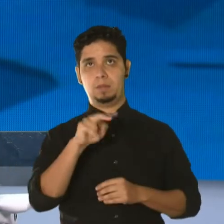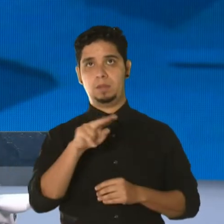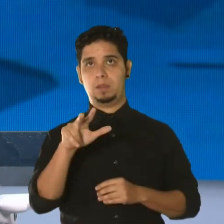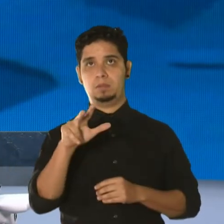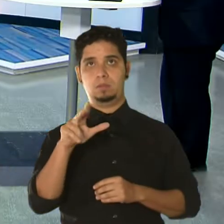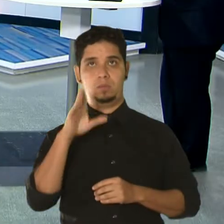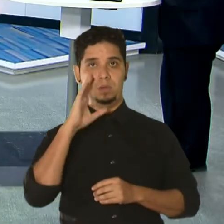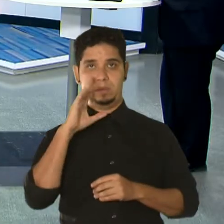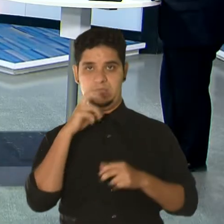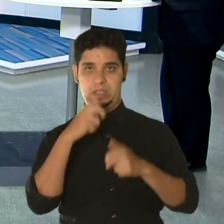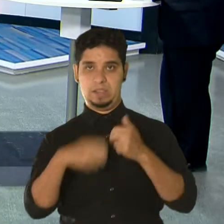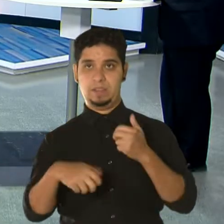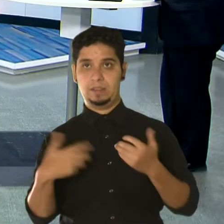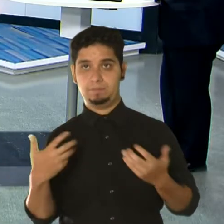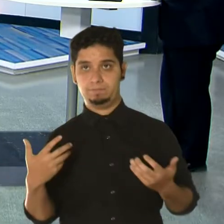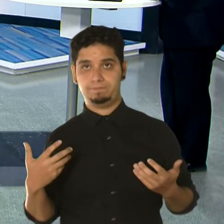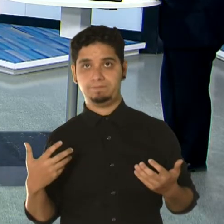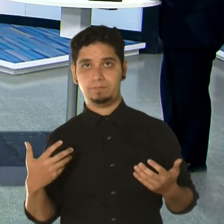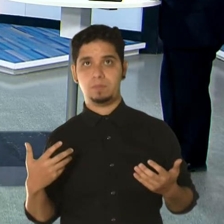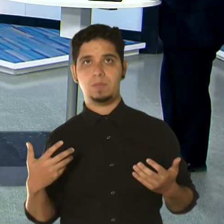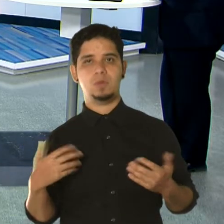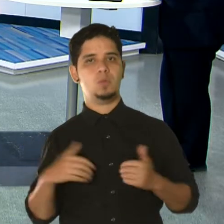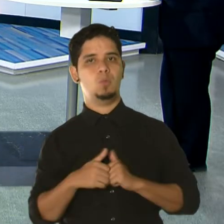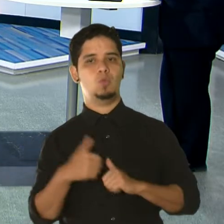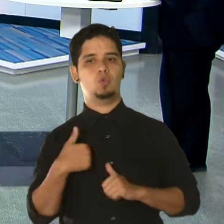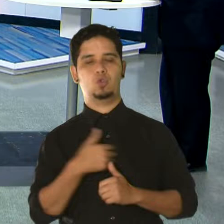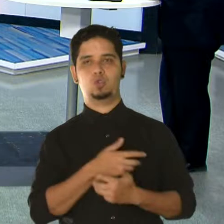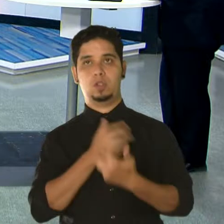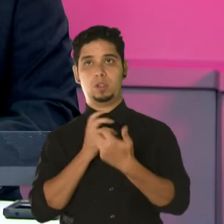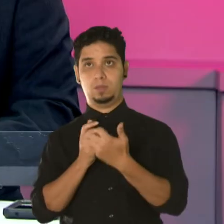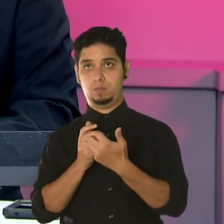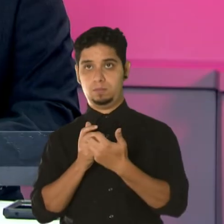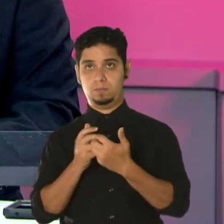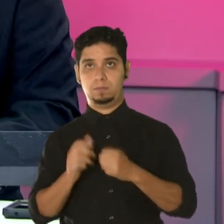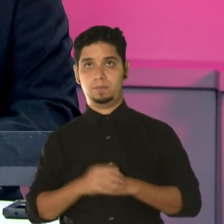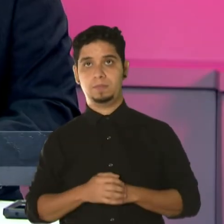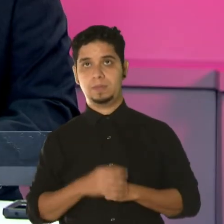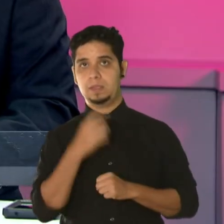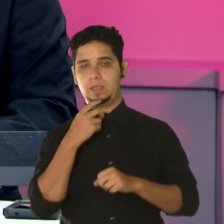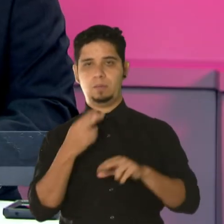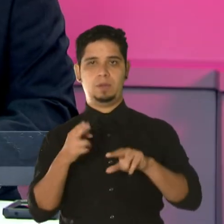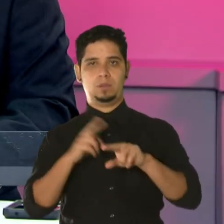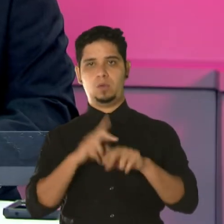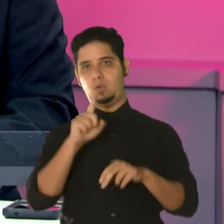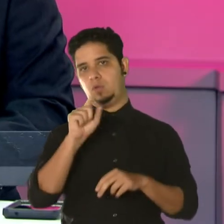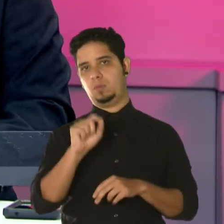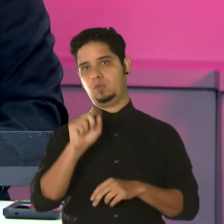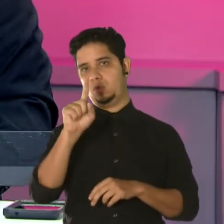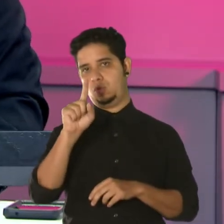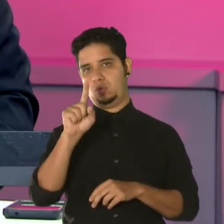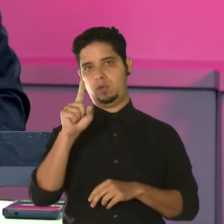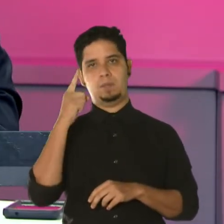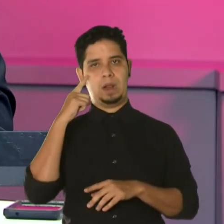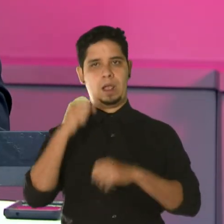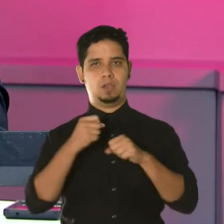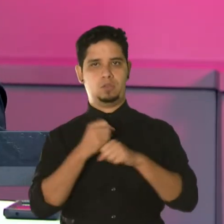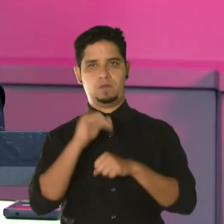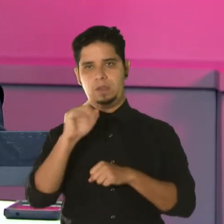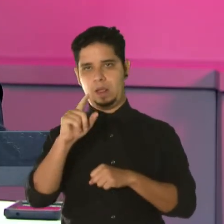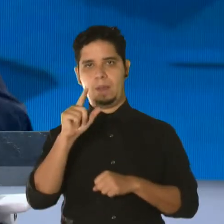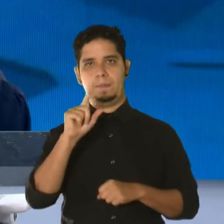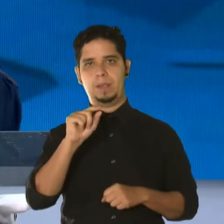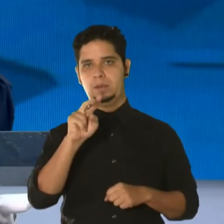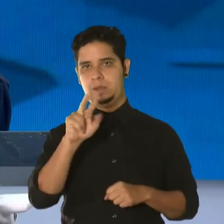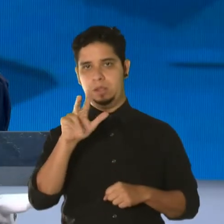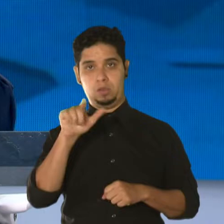sumamente difícil. Y entonces, de nuevo, ¿cómo nos adaptamos? Hablando de un crecimiento de 1.1 para el año fiscal 2023. ¿Eso podría cambiar